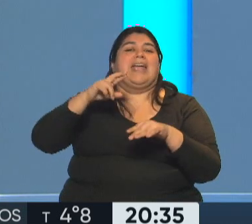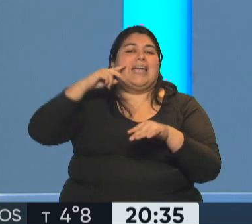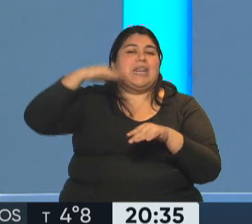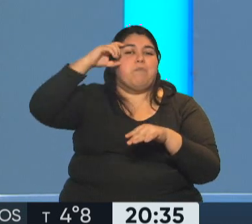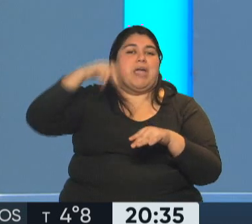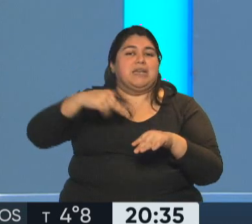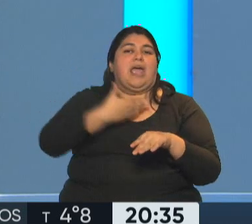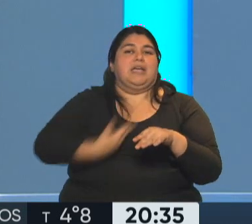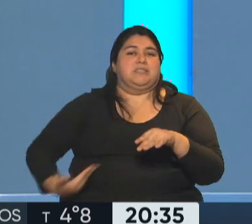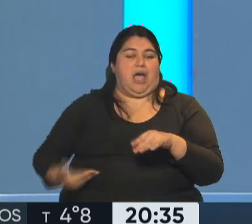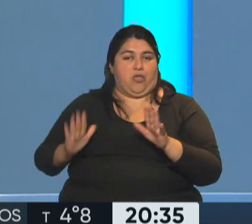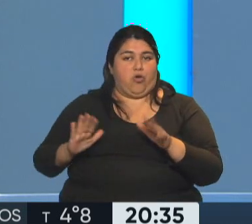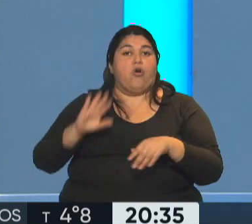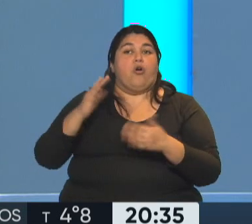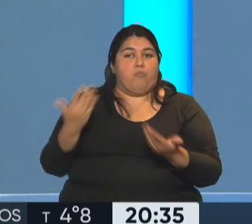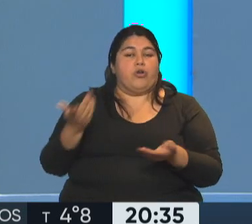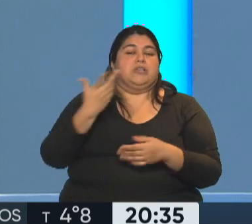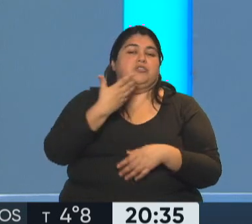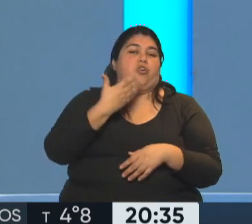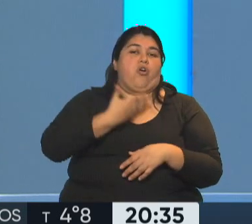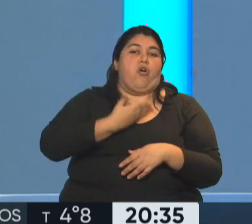de que Fanchotti y Acosta lleven ya